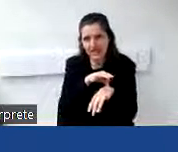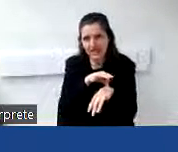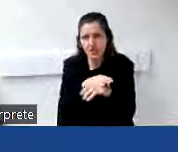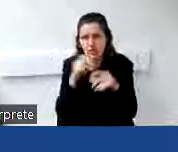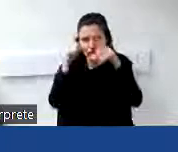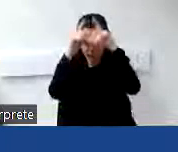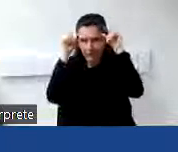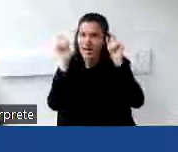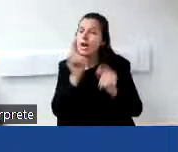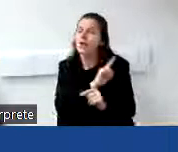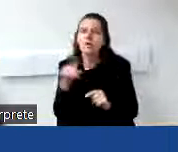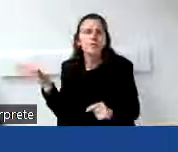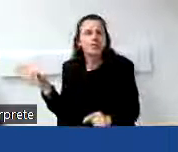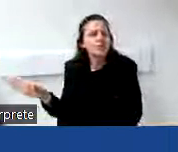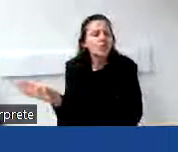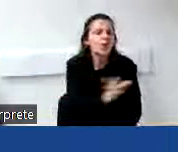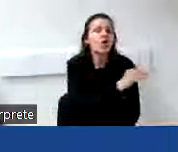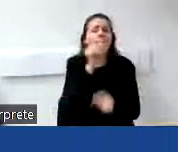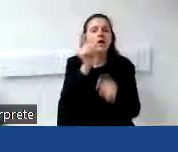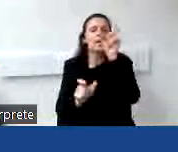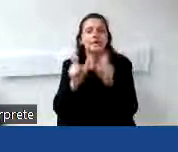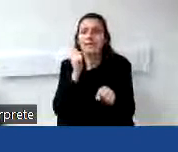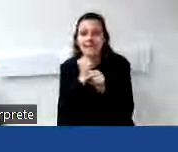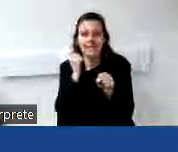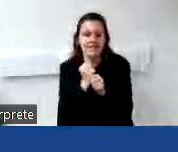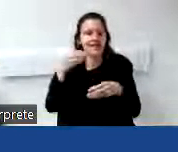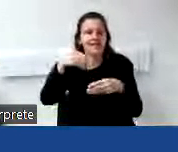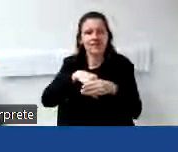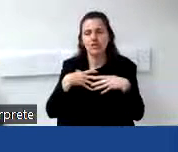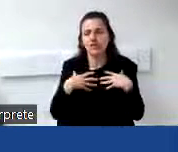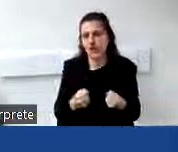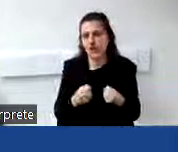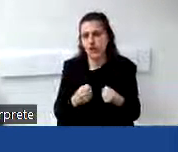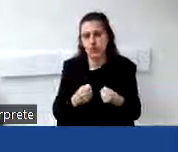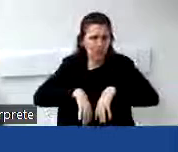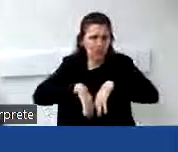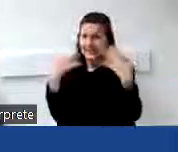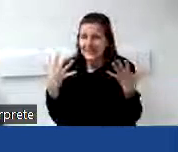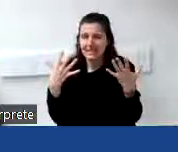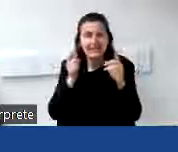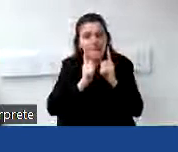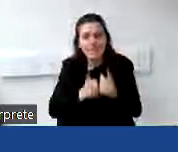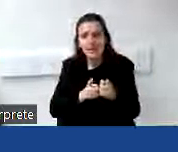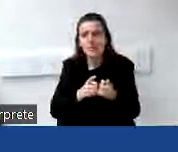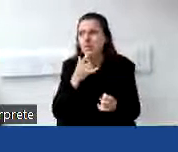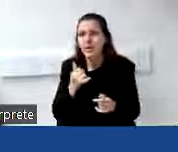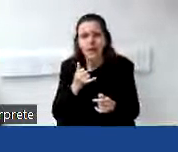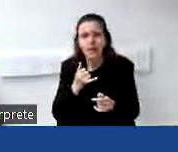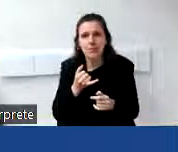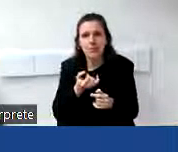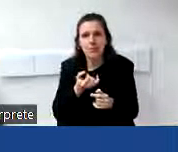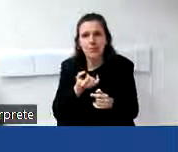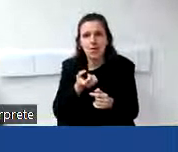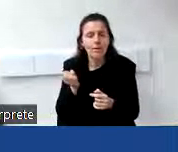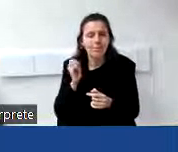están vinculados en la cadena, ¿no? digamos, que pueden ser inclusive los proveedores, que cuando llegan a un lugar, si esto tiene de alguna